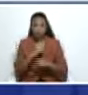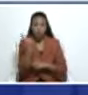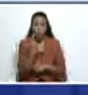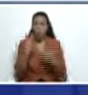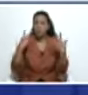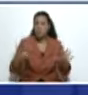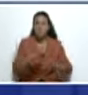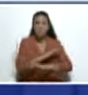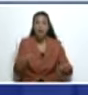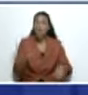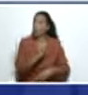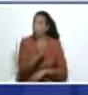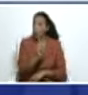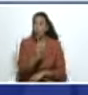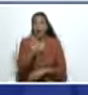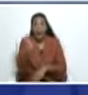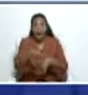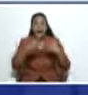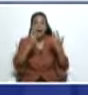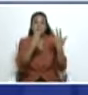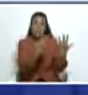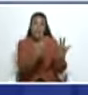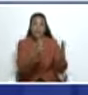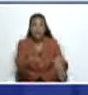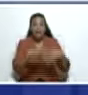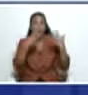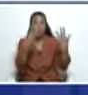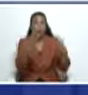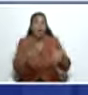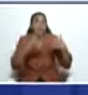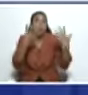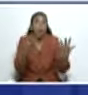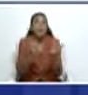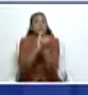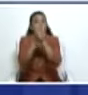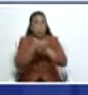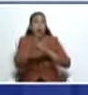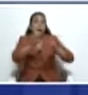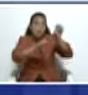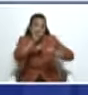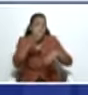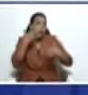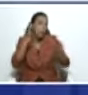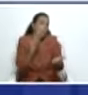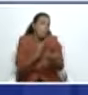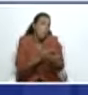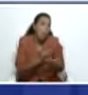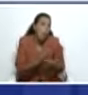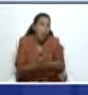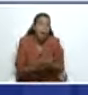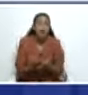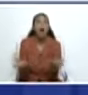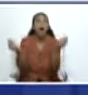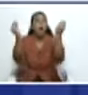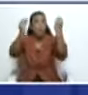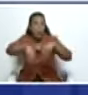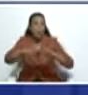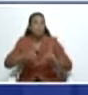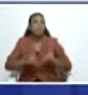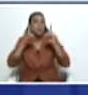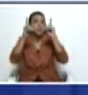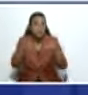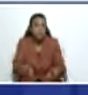es necesario pasar de las 7 a 9, lo evaluaremos y colectivamente lo